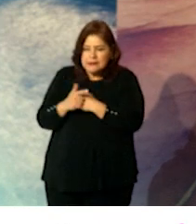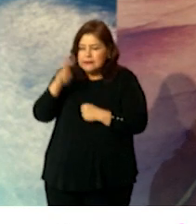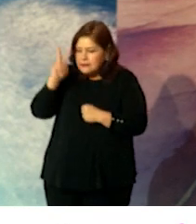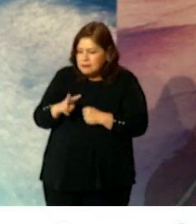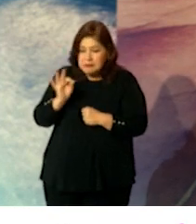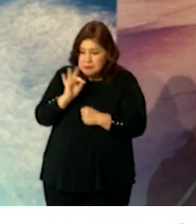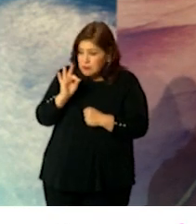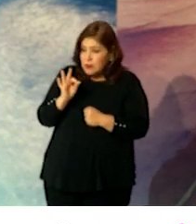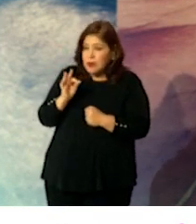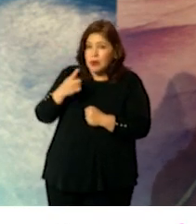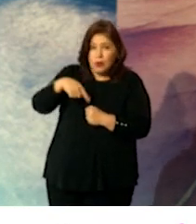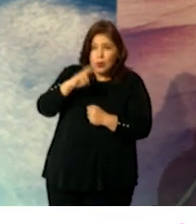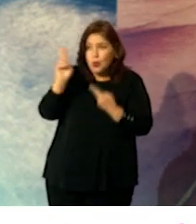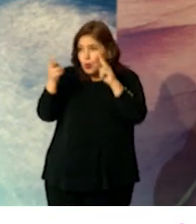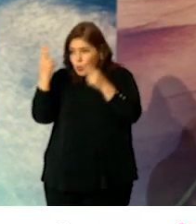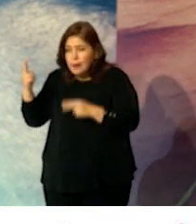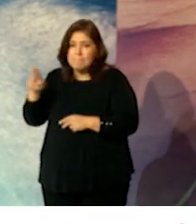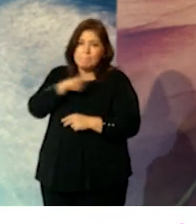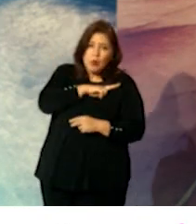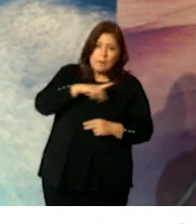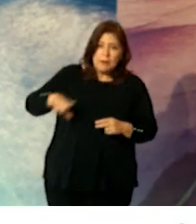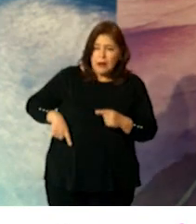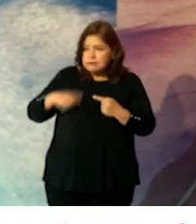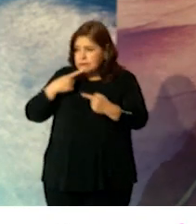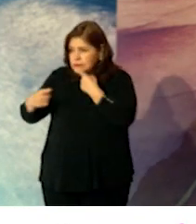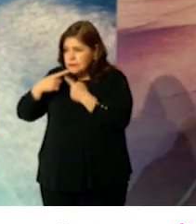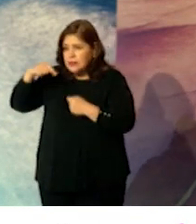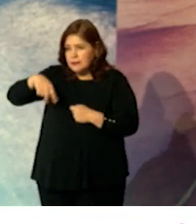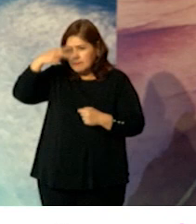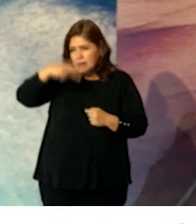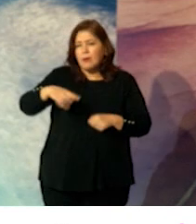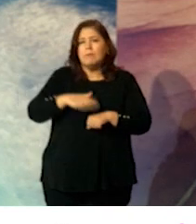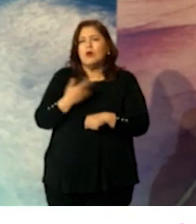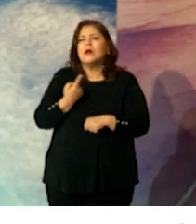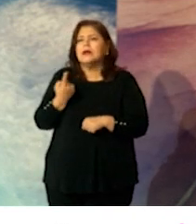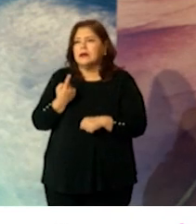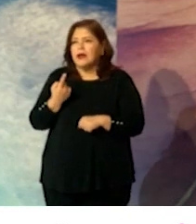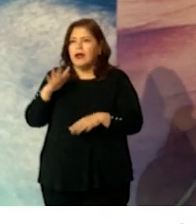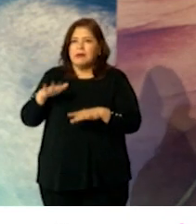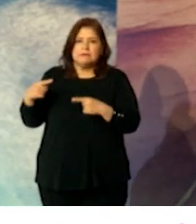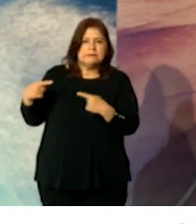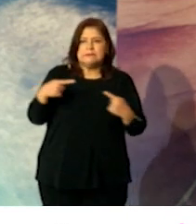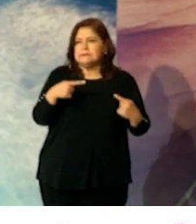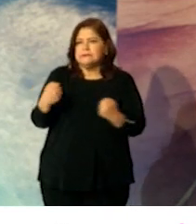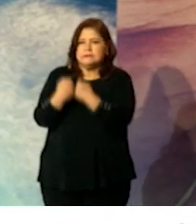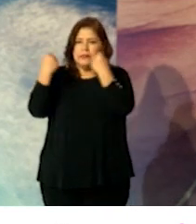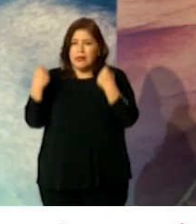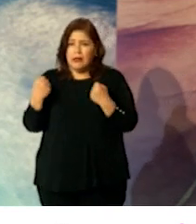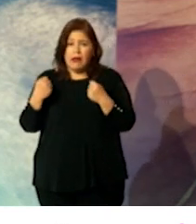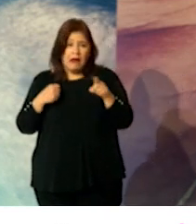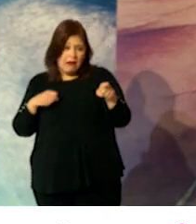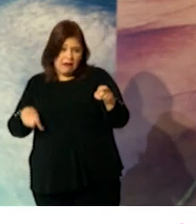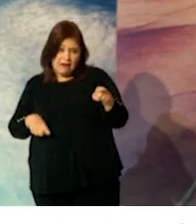estos diálogos entre universidades públicas, privadas, y me refiero aquí en México que luego hay mucho encontronazo de que porque